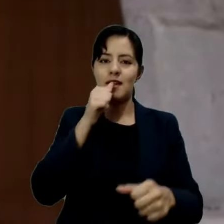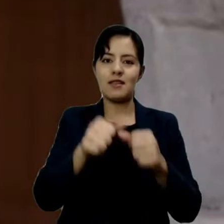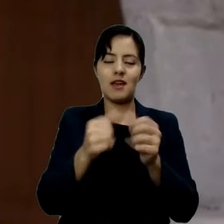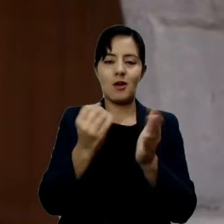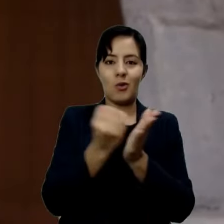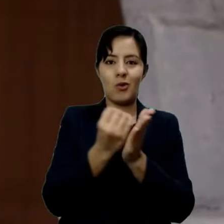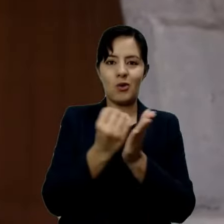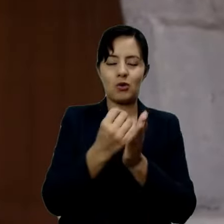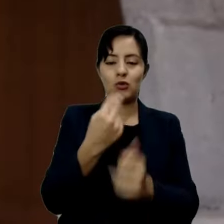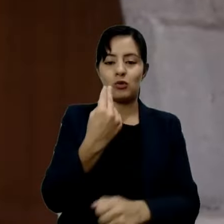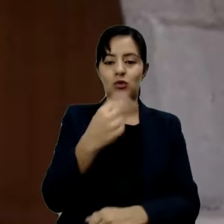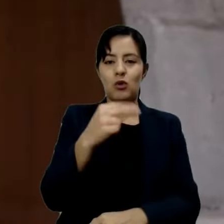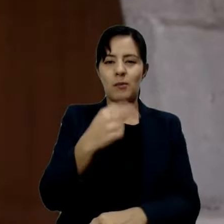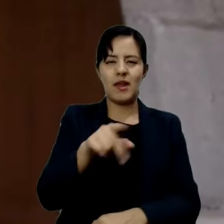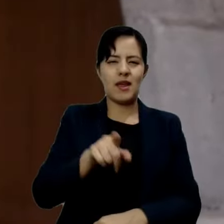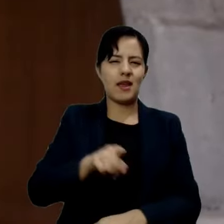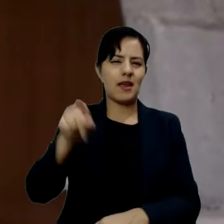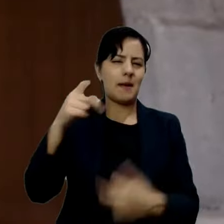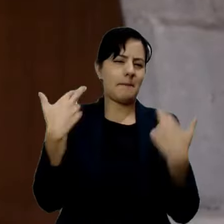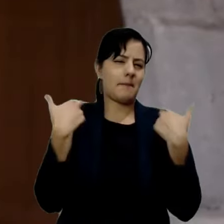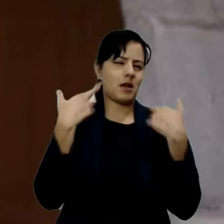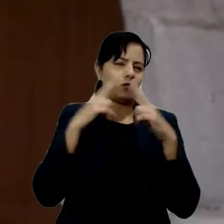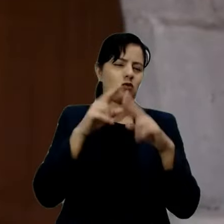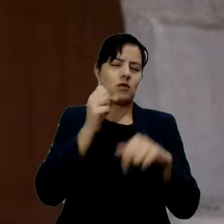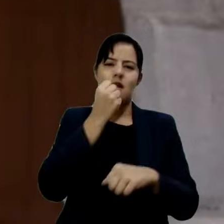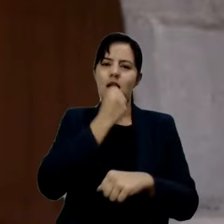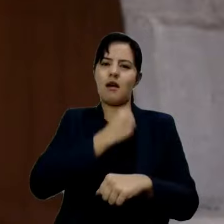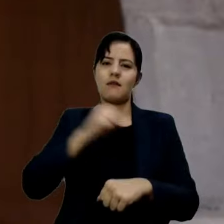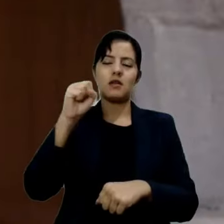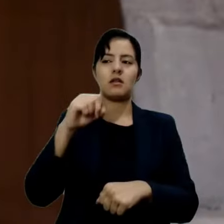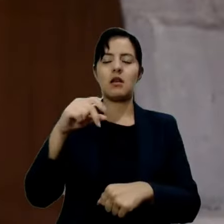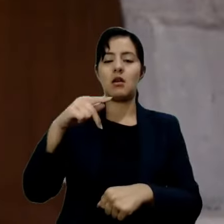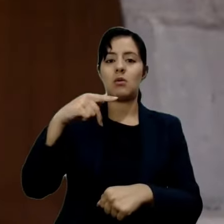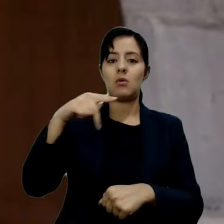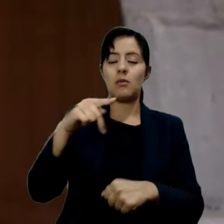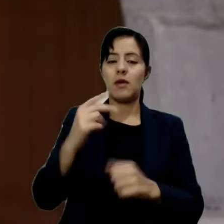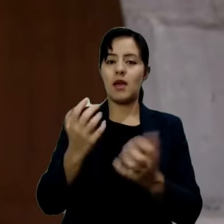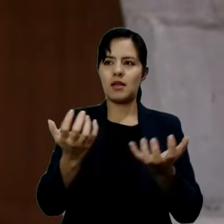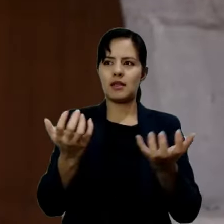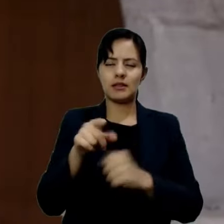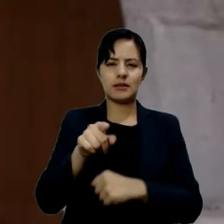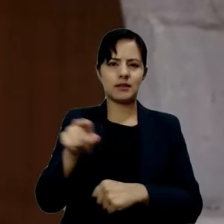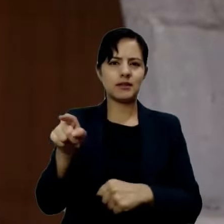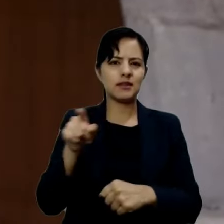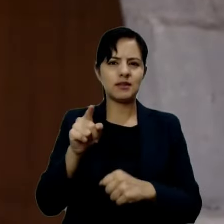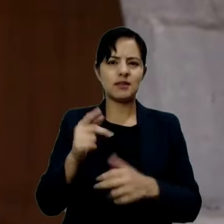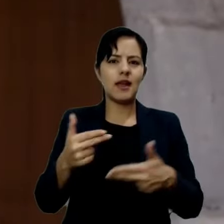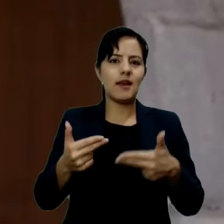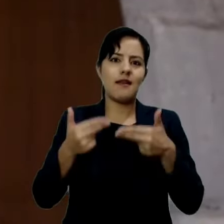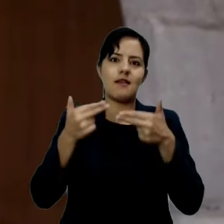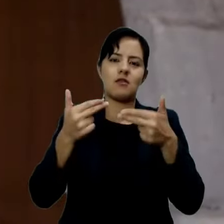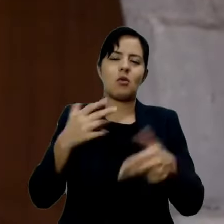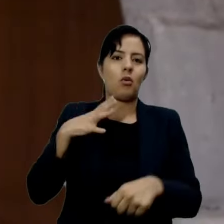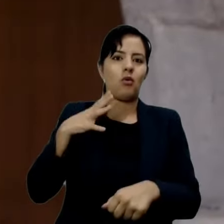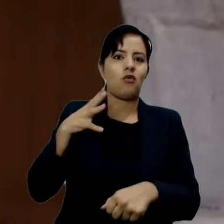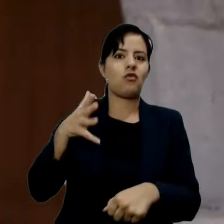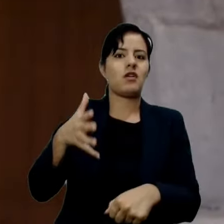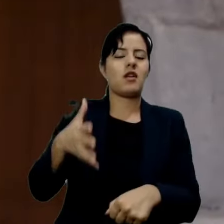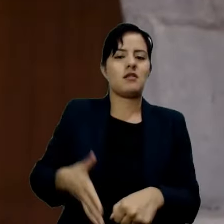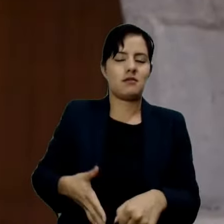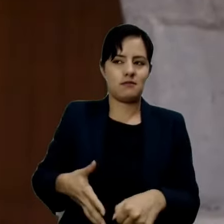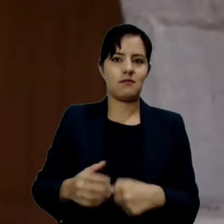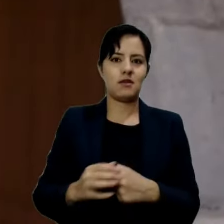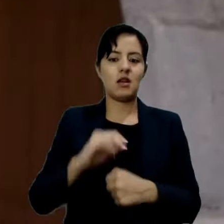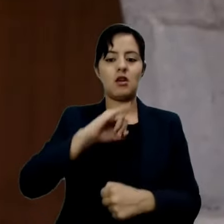del maestro de maestros y pondremos en su justa dimensión social el legado y orgullo que nos ha heredado